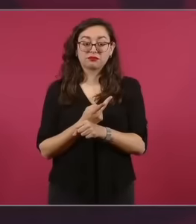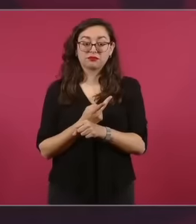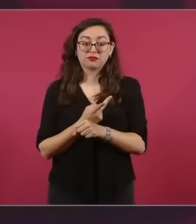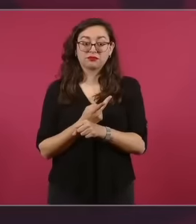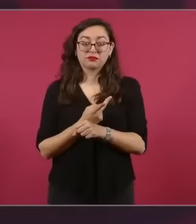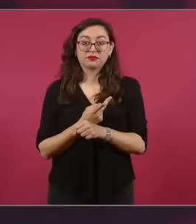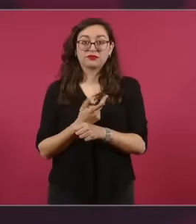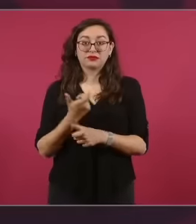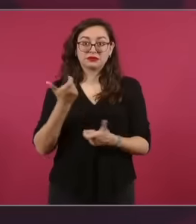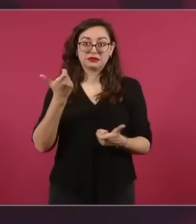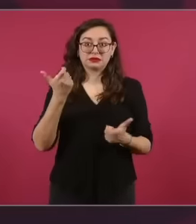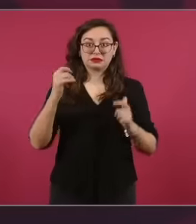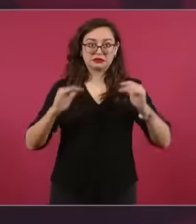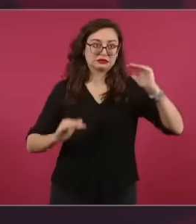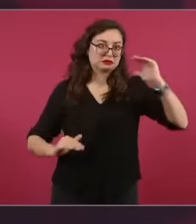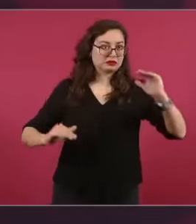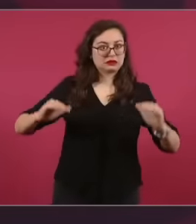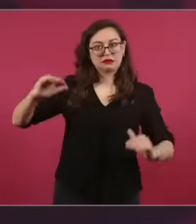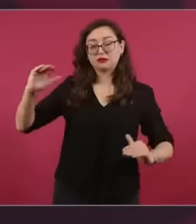el peso